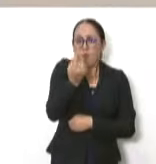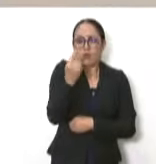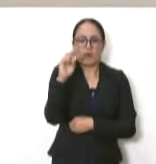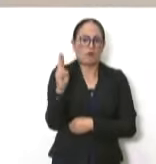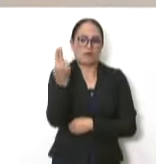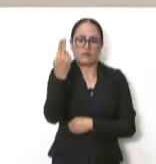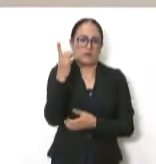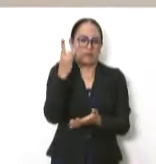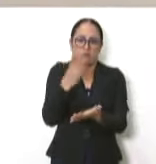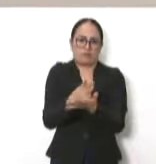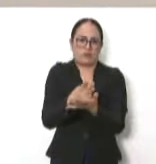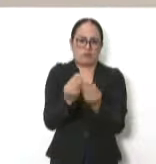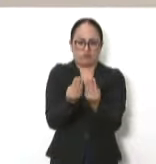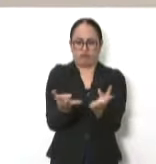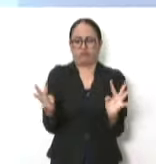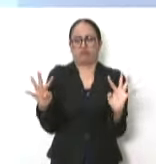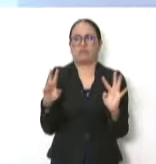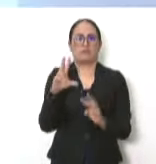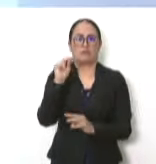Gracias.